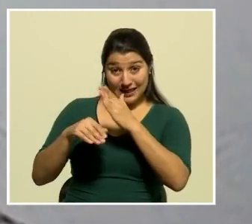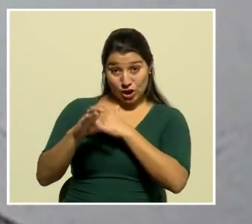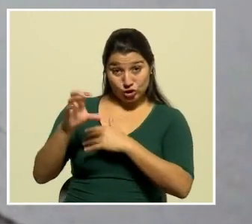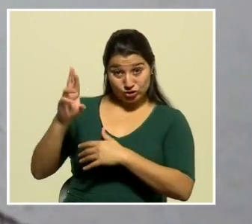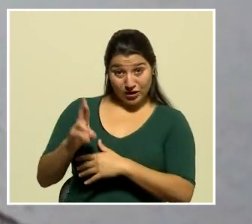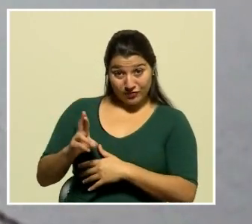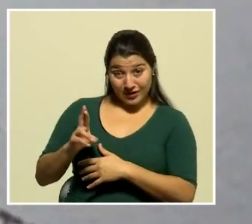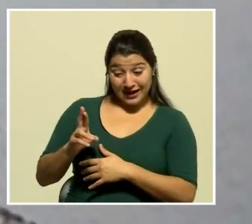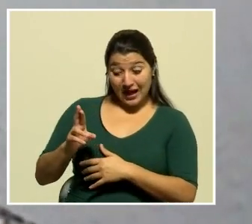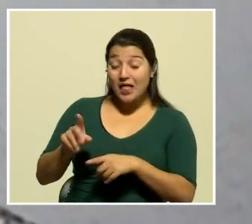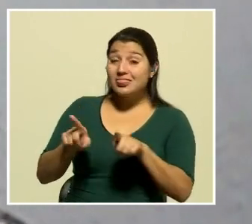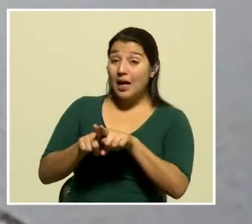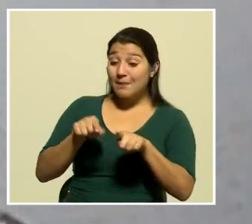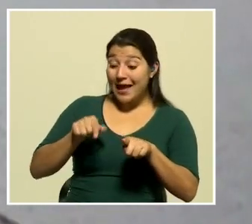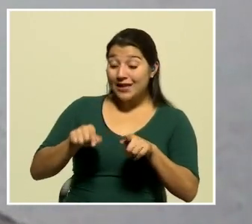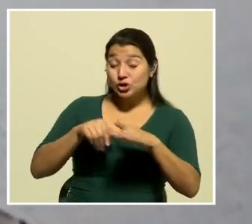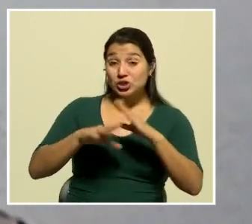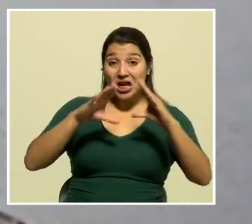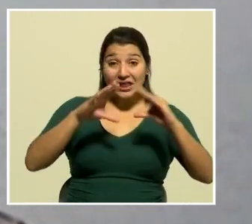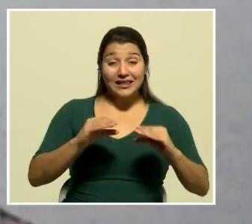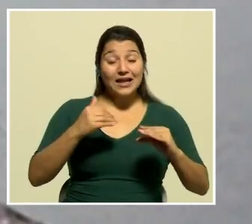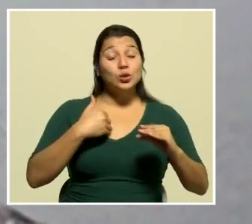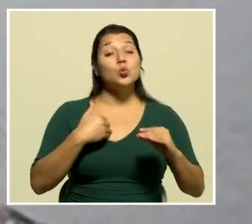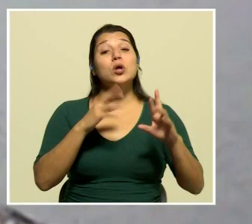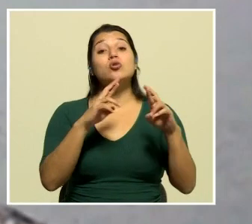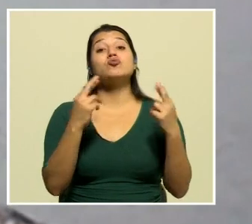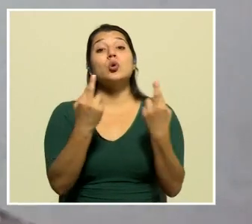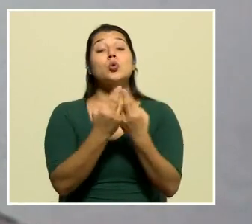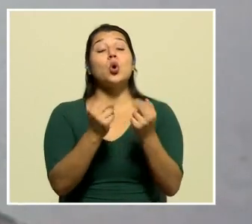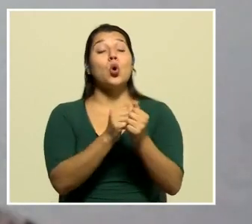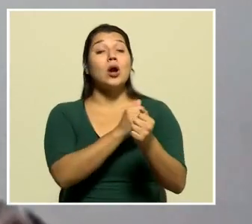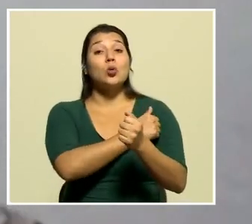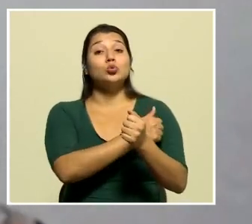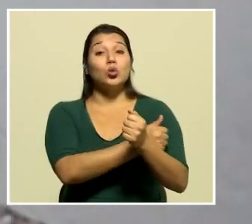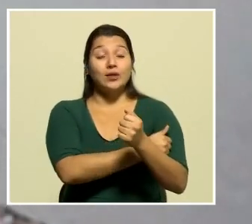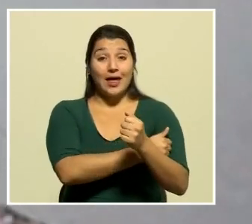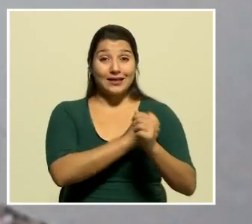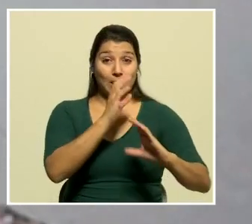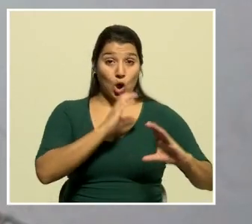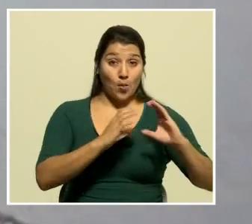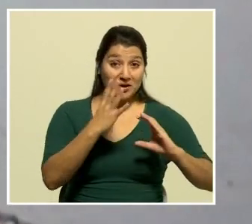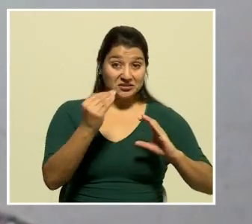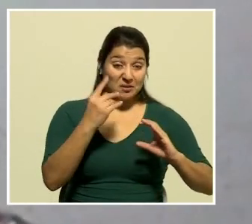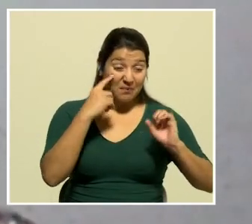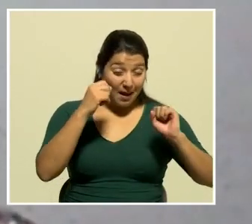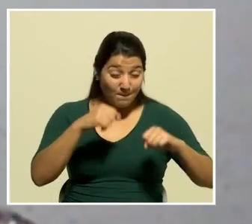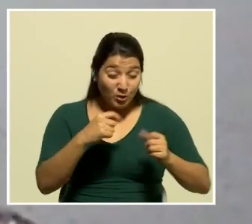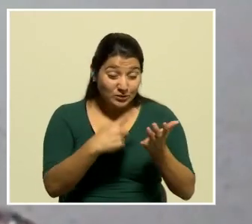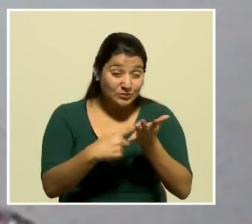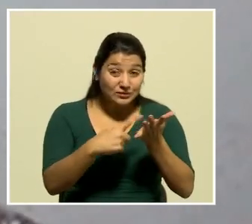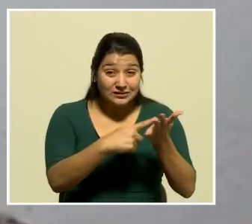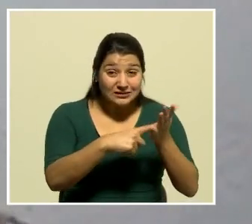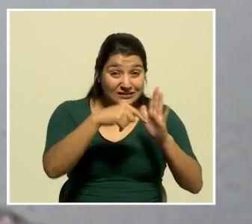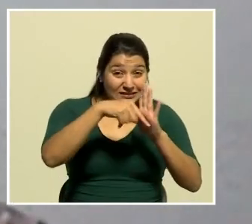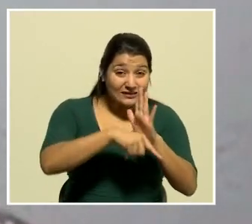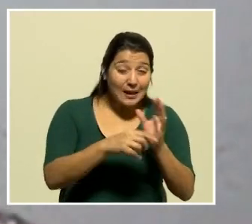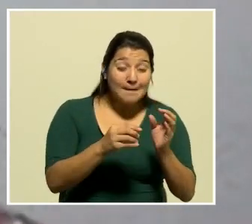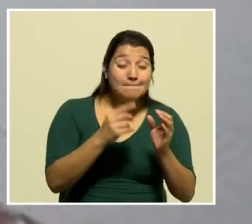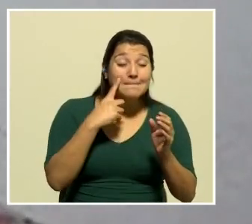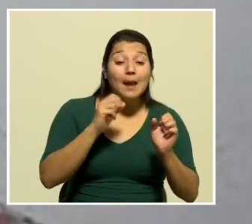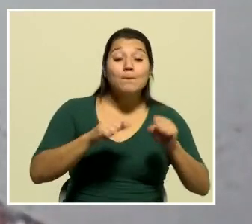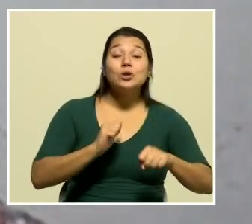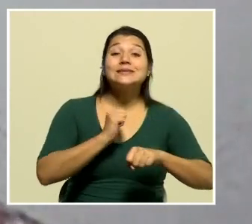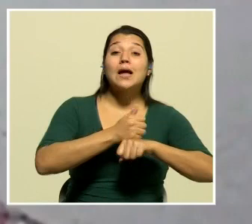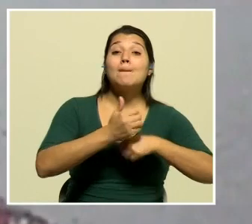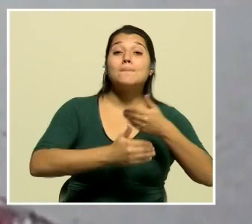la tarde un encuentro con autoridades del Ministerio de Comercio Exterior para ahondar sobre los protocolos que se deben de seguir a partir